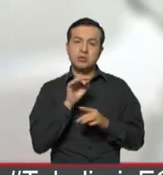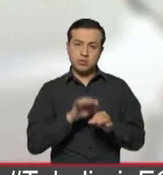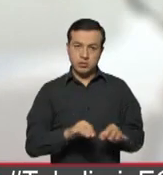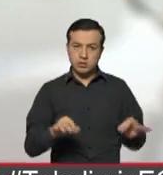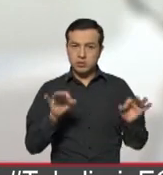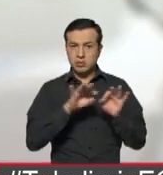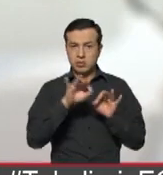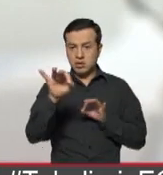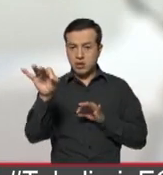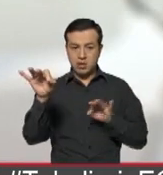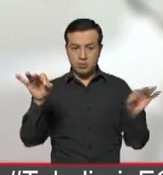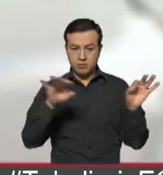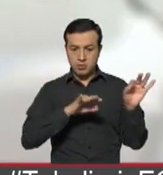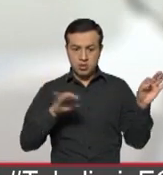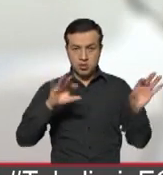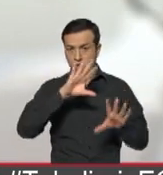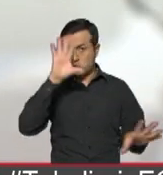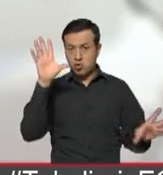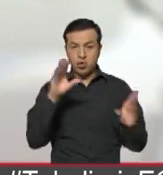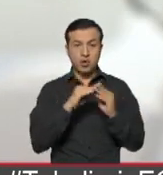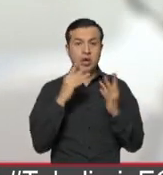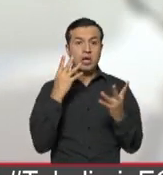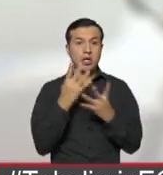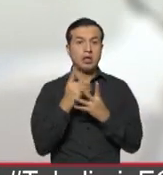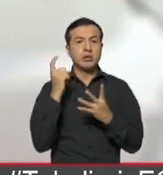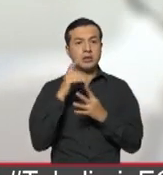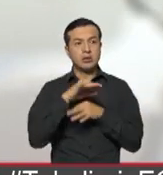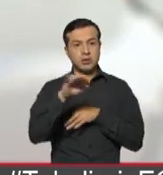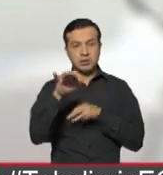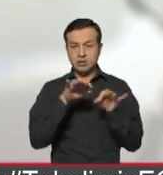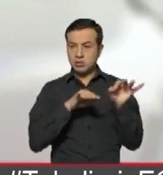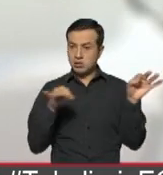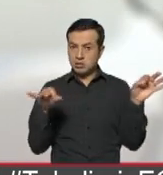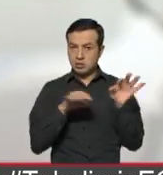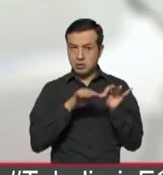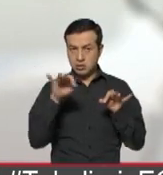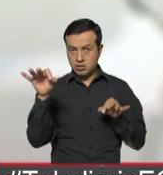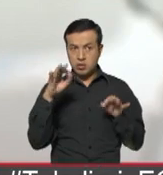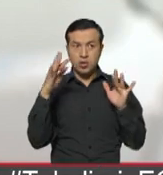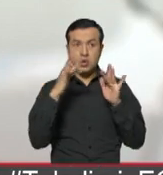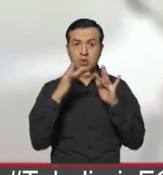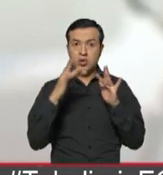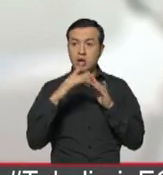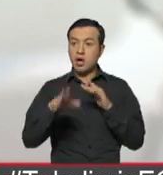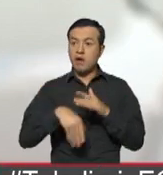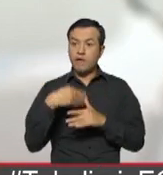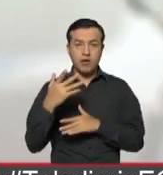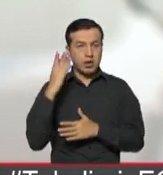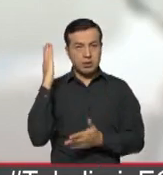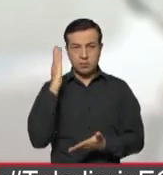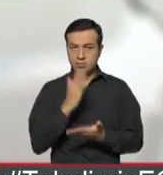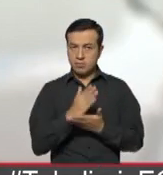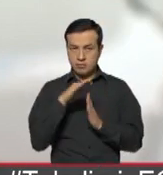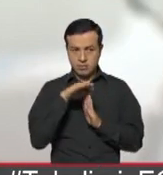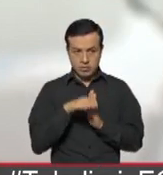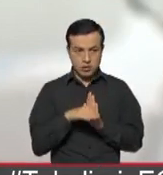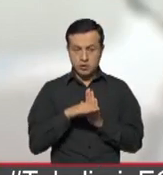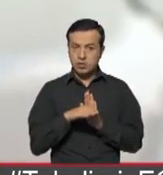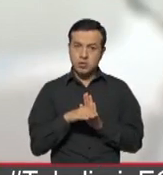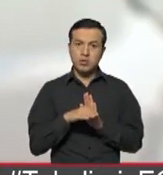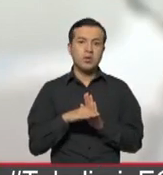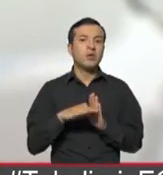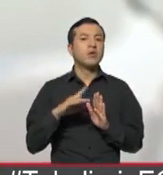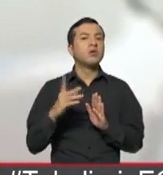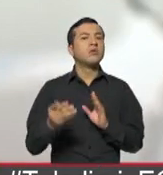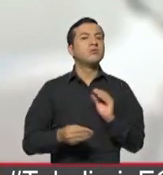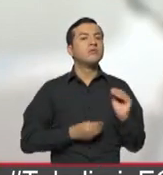Es necesario aislarlos dentro de la estructura carcelaria, garantizar que tengan el menor contacto posible hacia afuera. Pero nada de esto sirve si